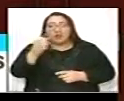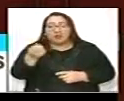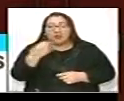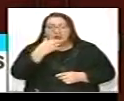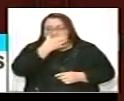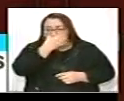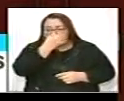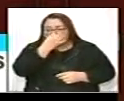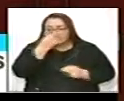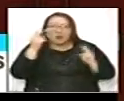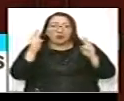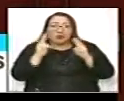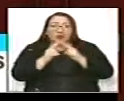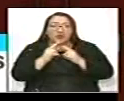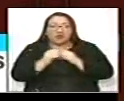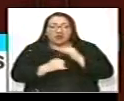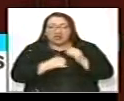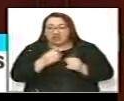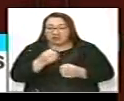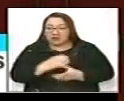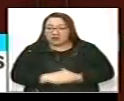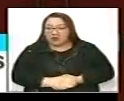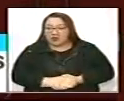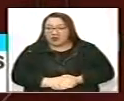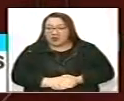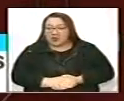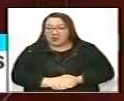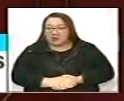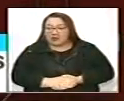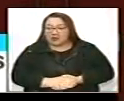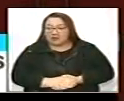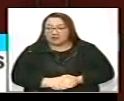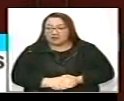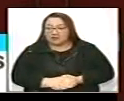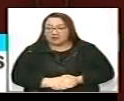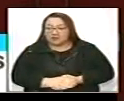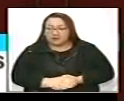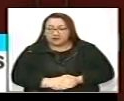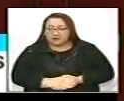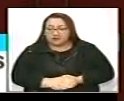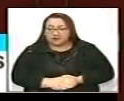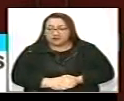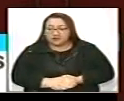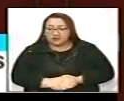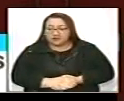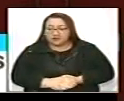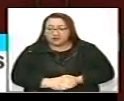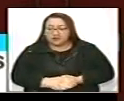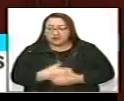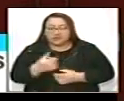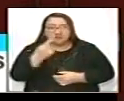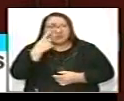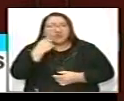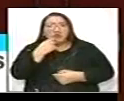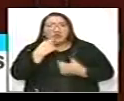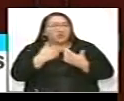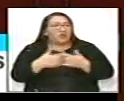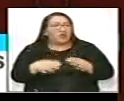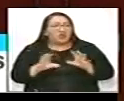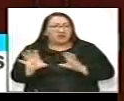un encuentro internacional, dijo, ¿cuotas? ¿Por qué? Hay que elegir a los que son capaces, sean varones o